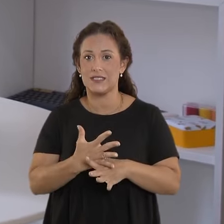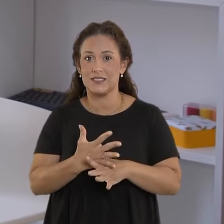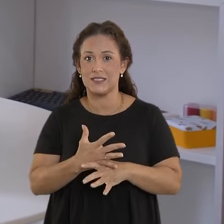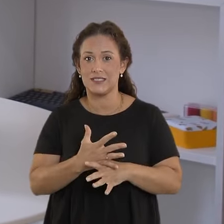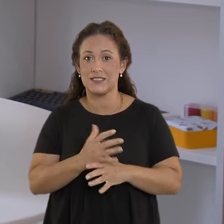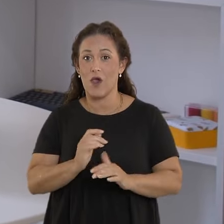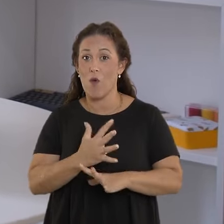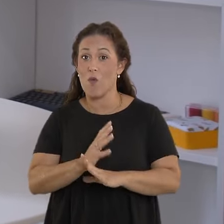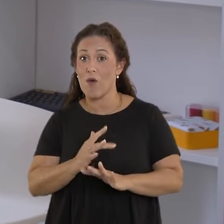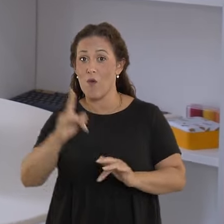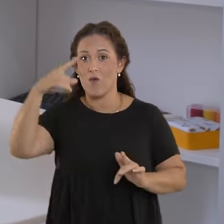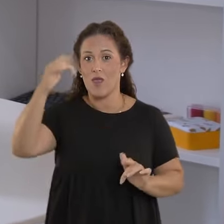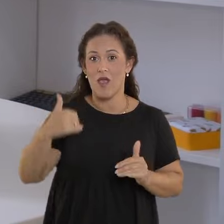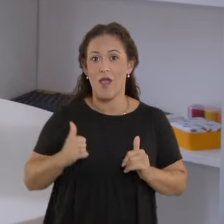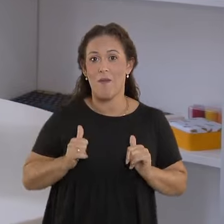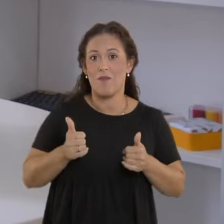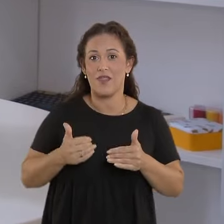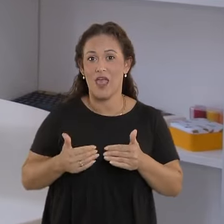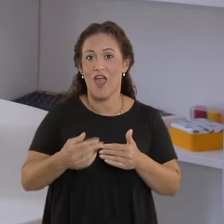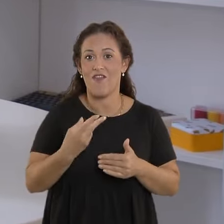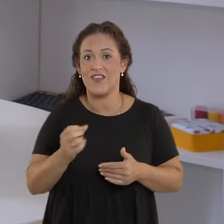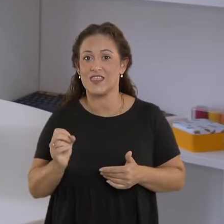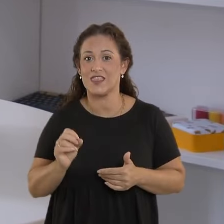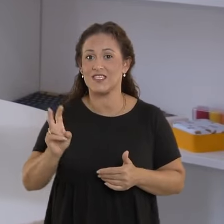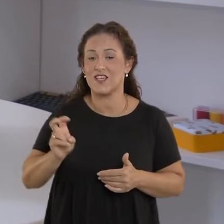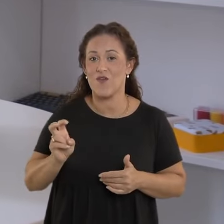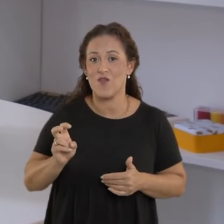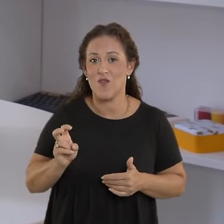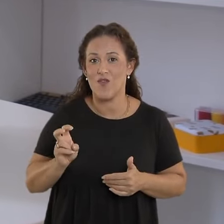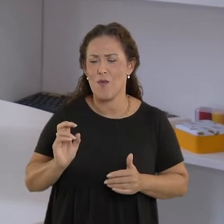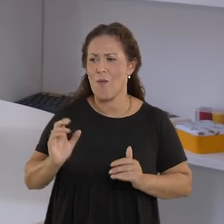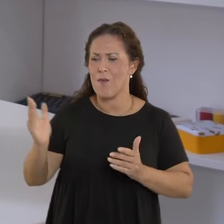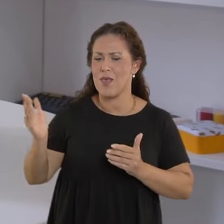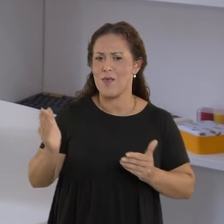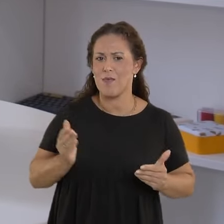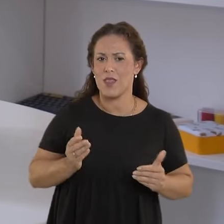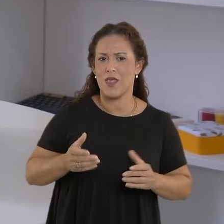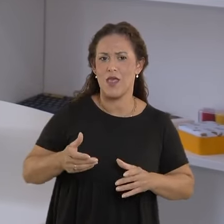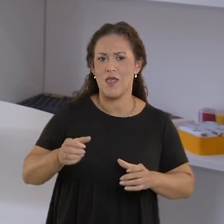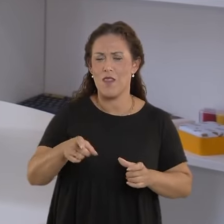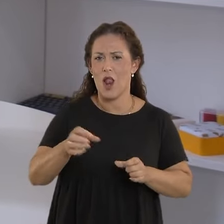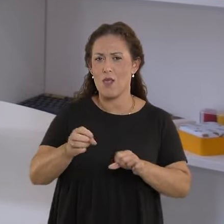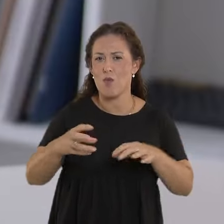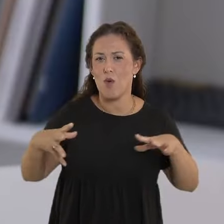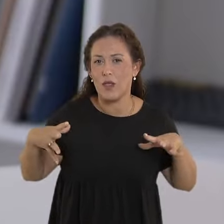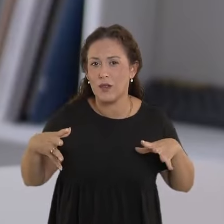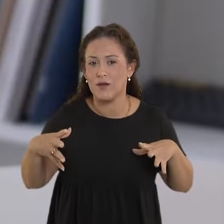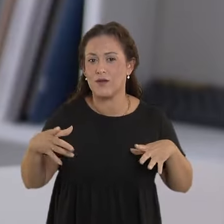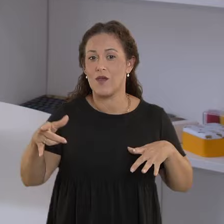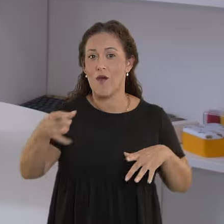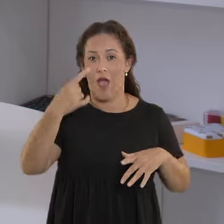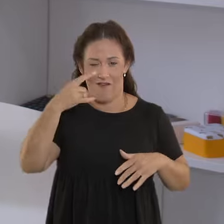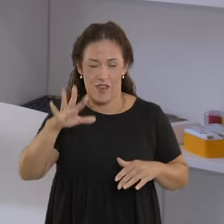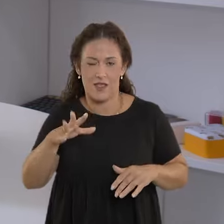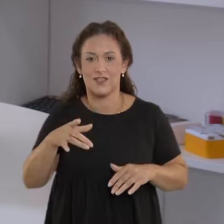jugadores, la partida cultural comenzará en 20 segundos. Bienvenidos a la tienda del invocador. Ahora